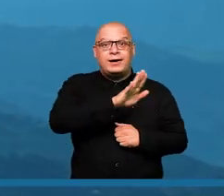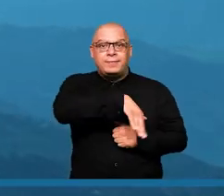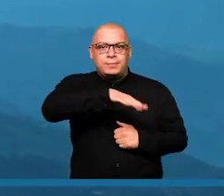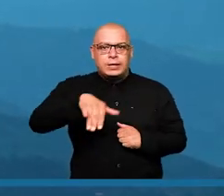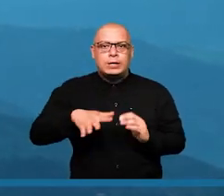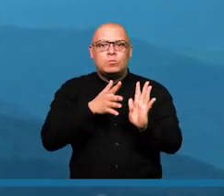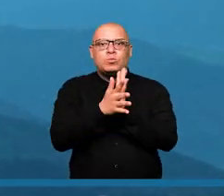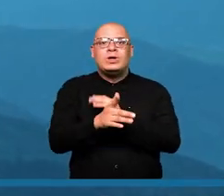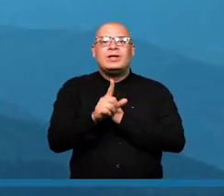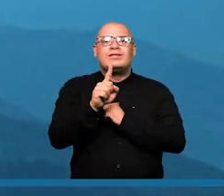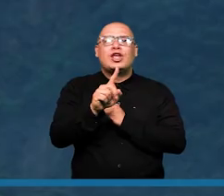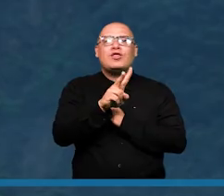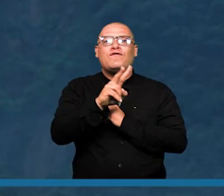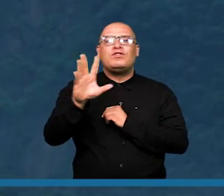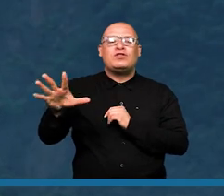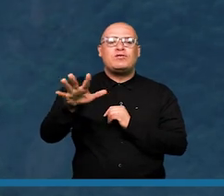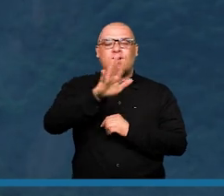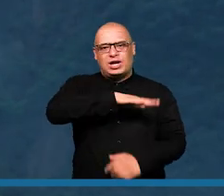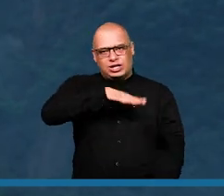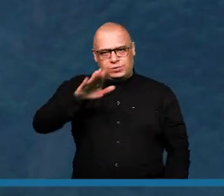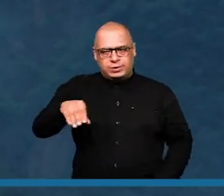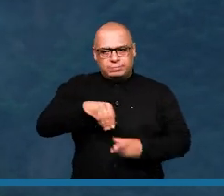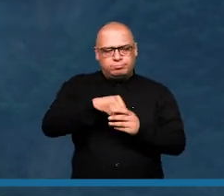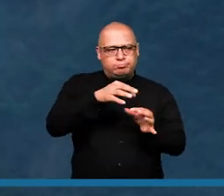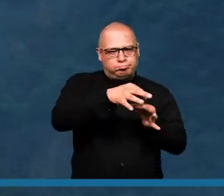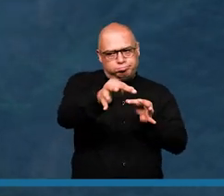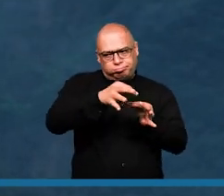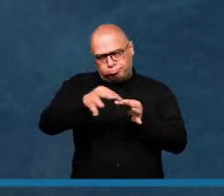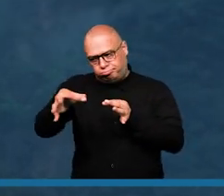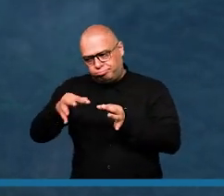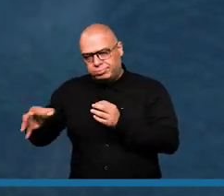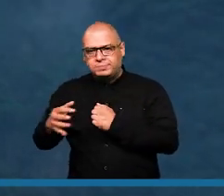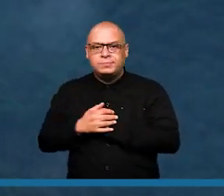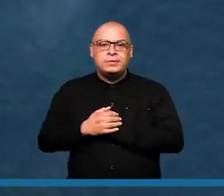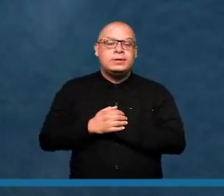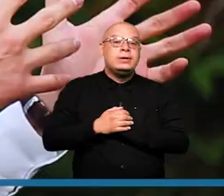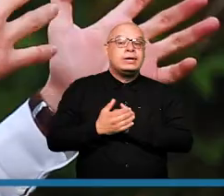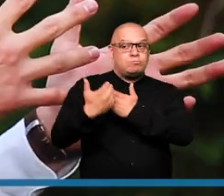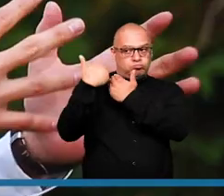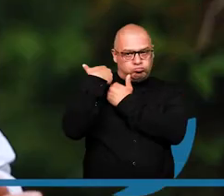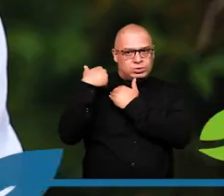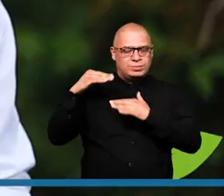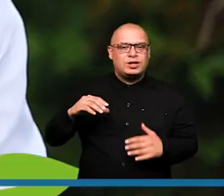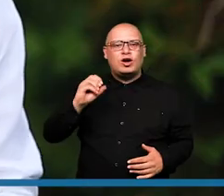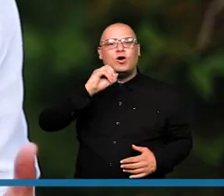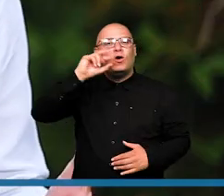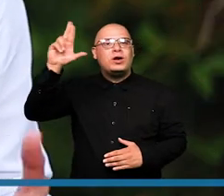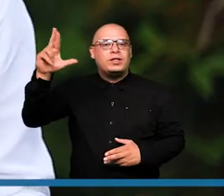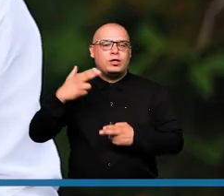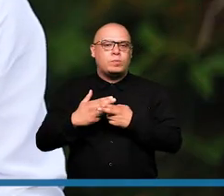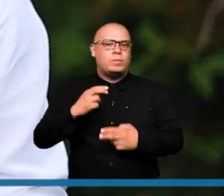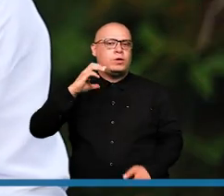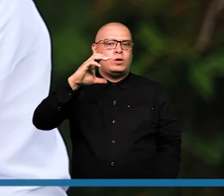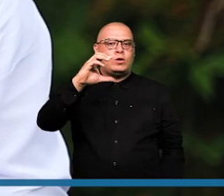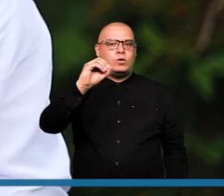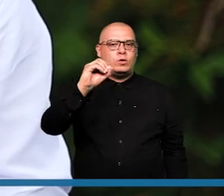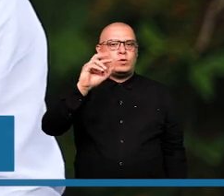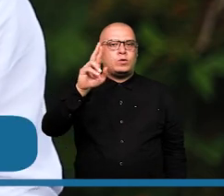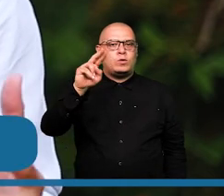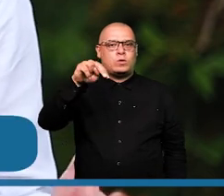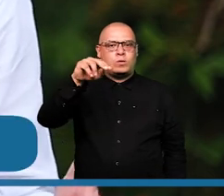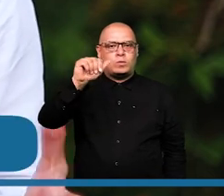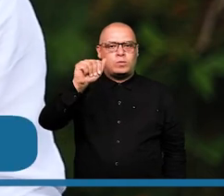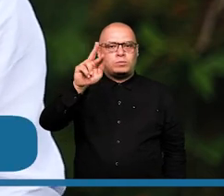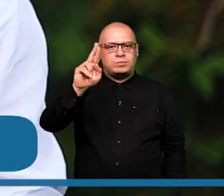con 125 municipios y varias autoridades ambientales. Para el caso del Oriente Antioqueño, está Cornare, con quienes trabajamos